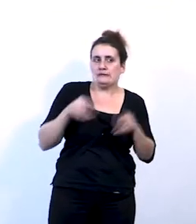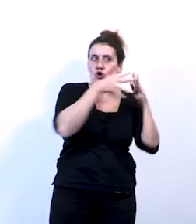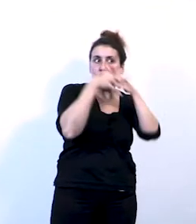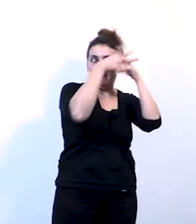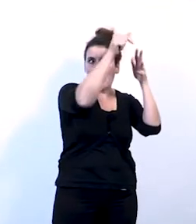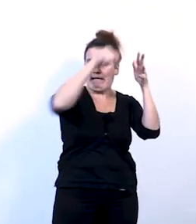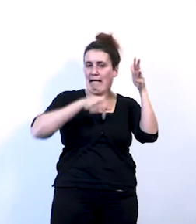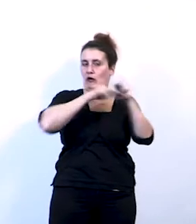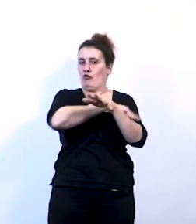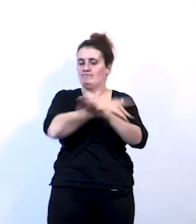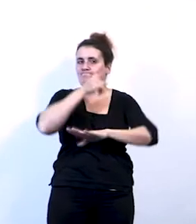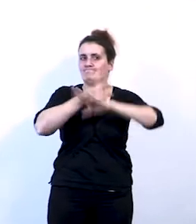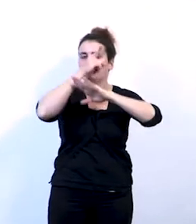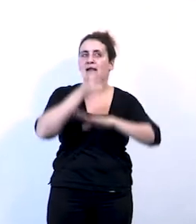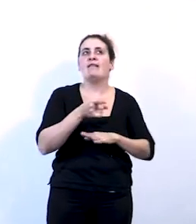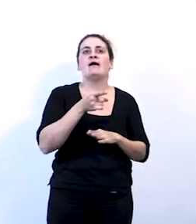norteamericano